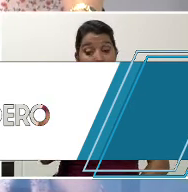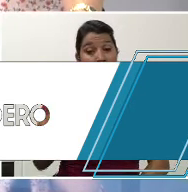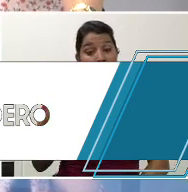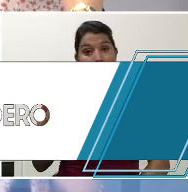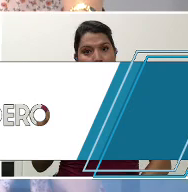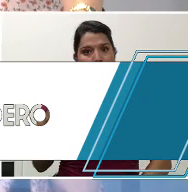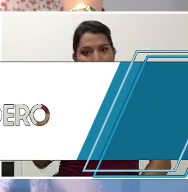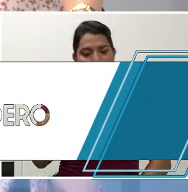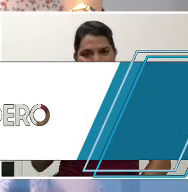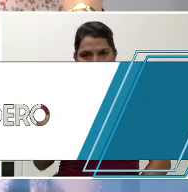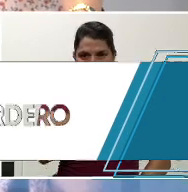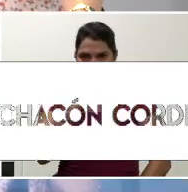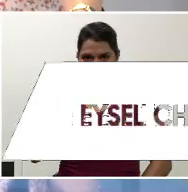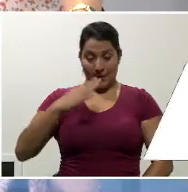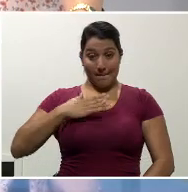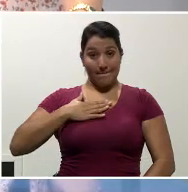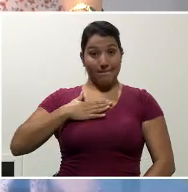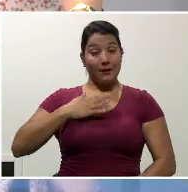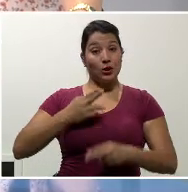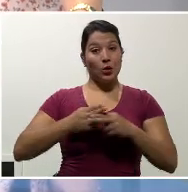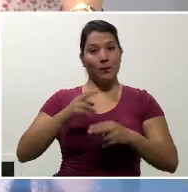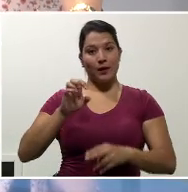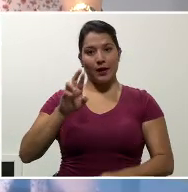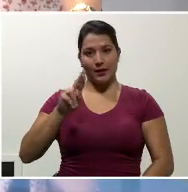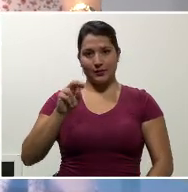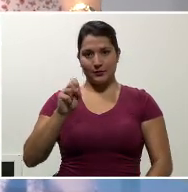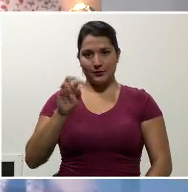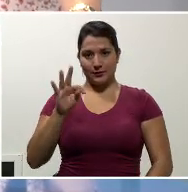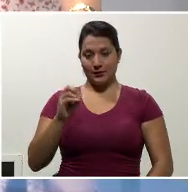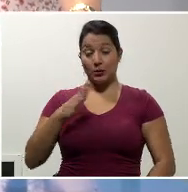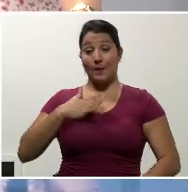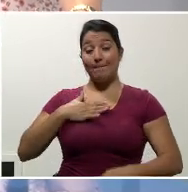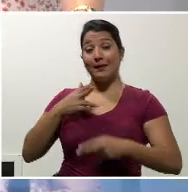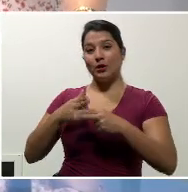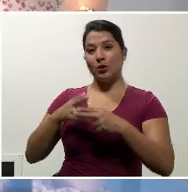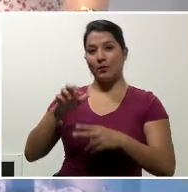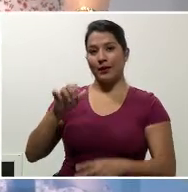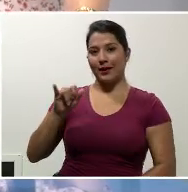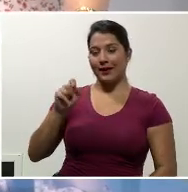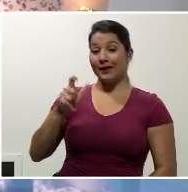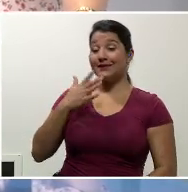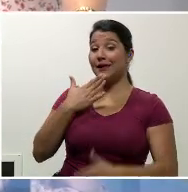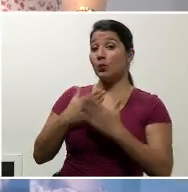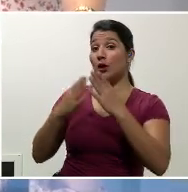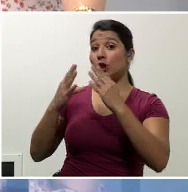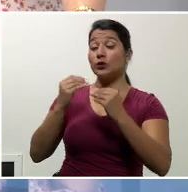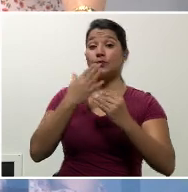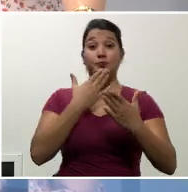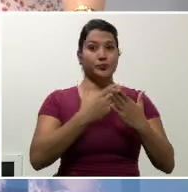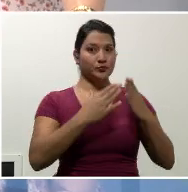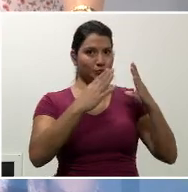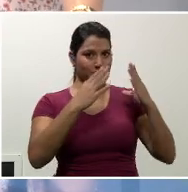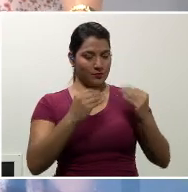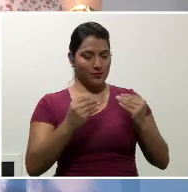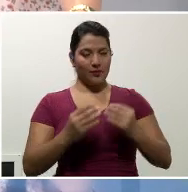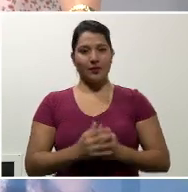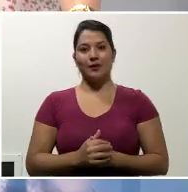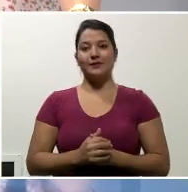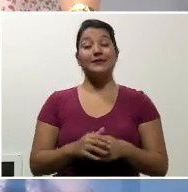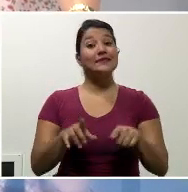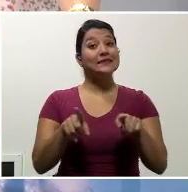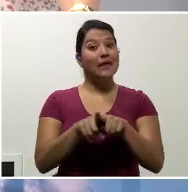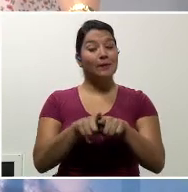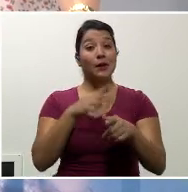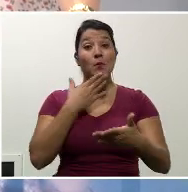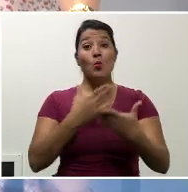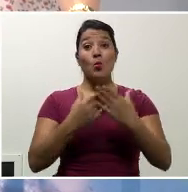informen con nosotros. Soy Ernesto Rivera. Y yo soy Eisel Chacón Cordero. Buenas noches, don Ernesto. Buenas noches, Eisel.